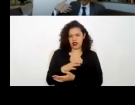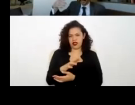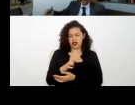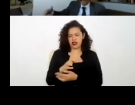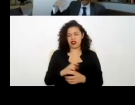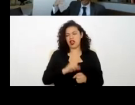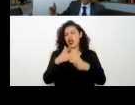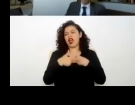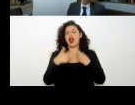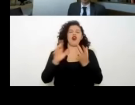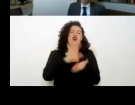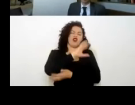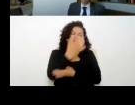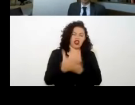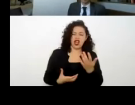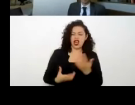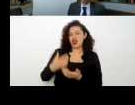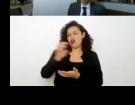se obligan